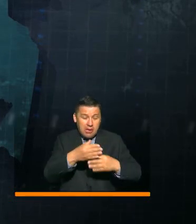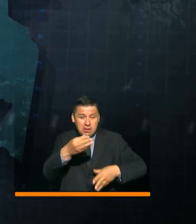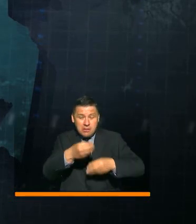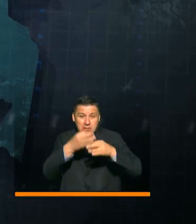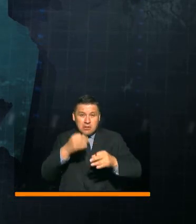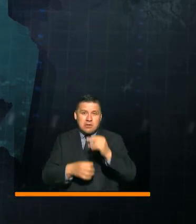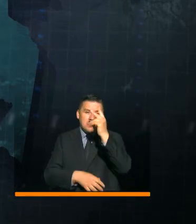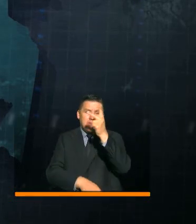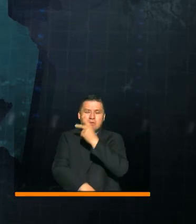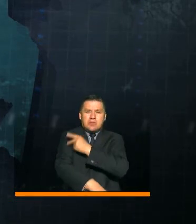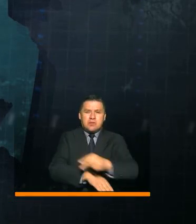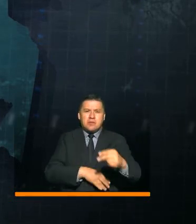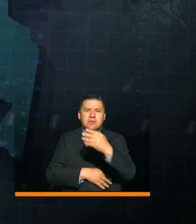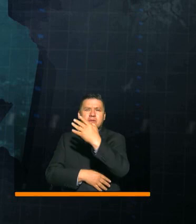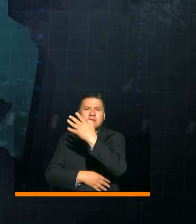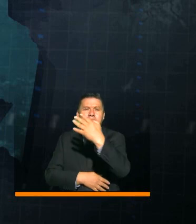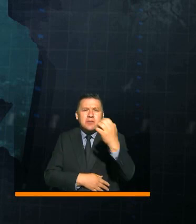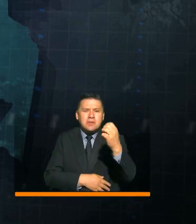de